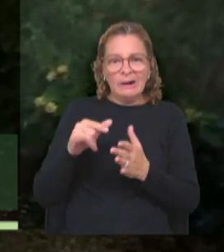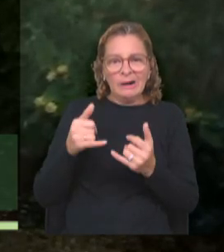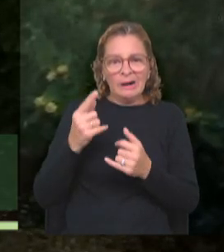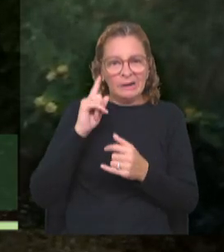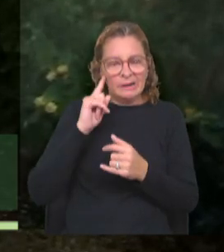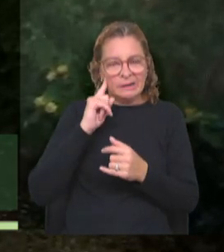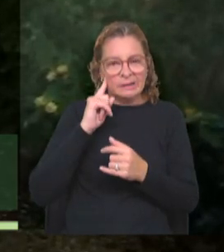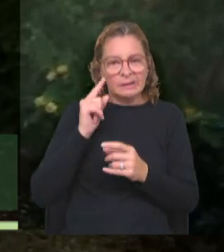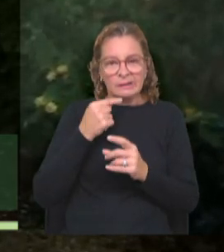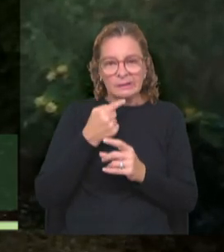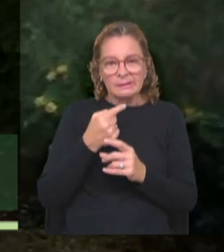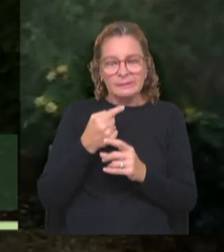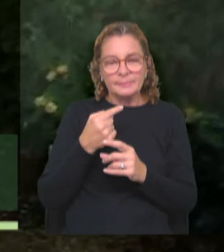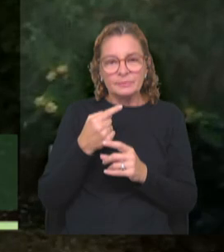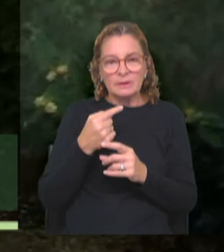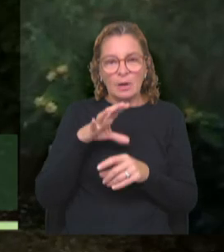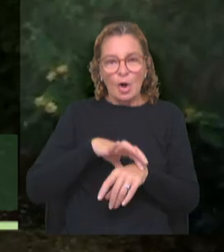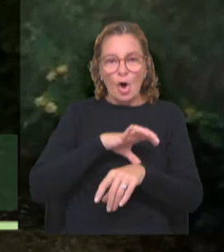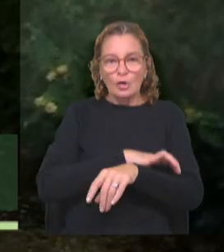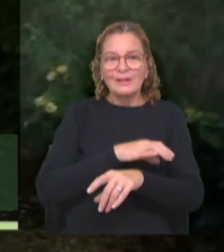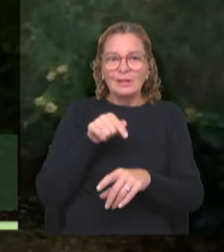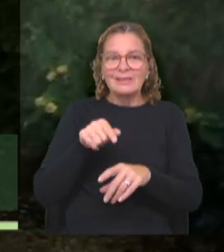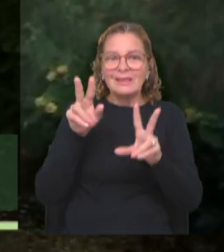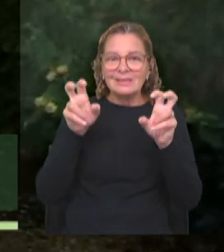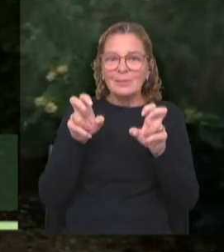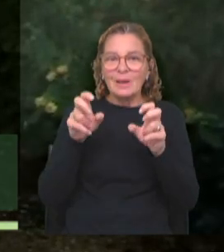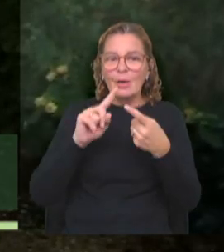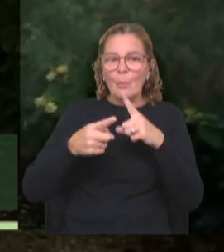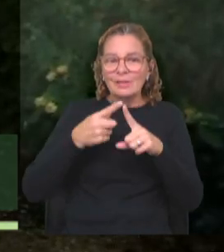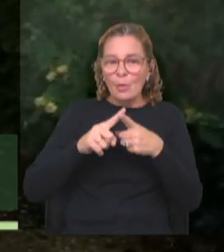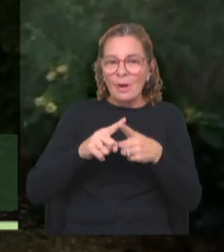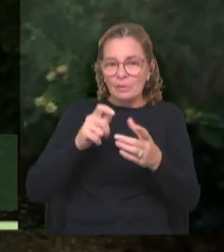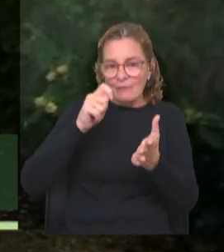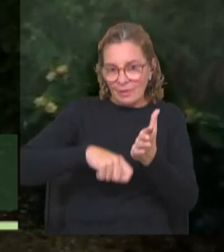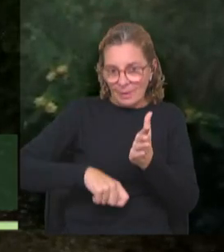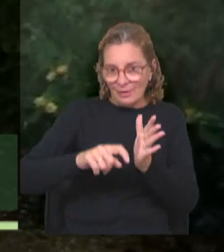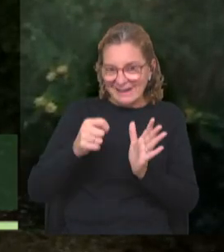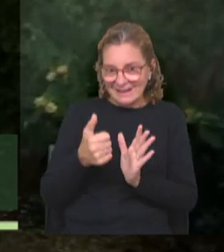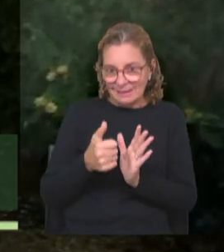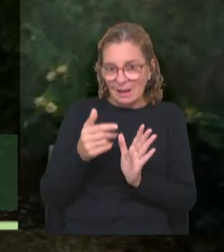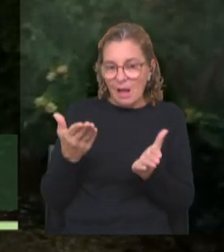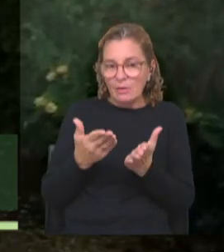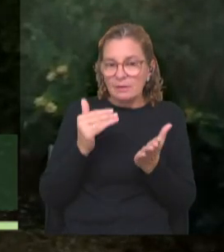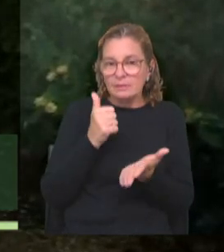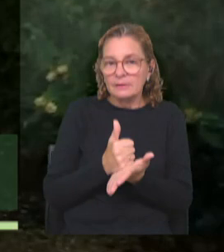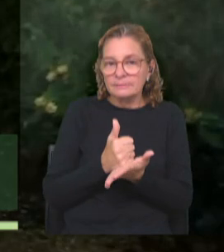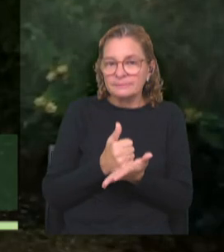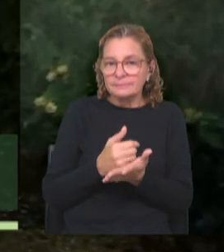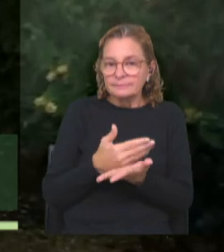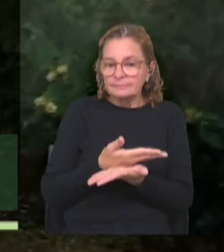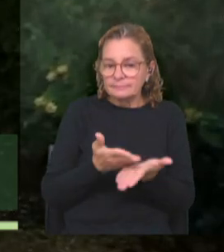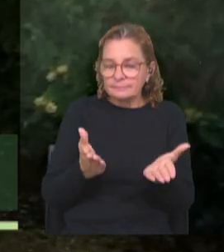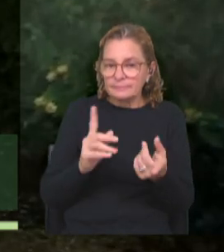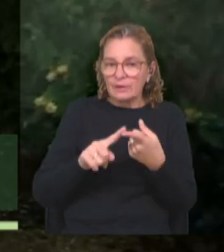escuchamos en parte lo que mencionaba Orsi sobre este tema, sobre este acuerdo que se acaba de firmar, ahora está el plenario del Frente